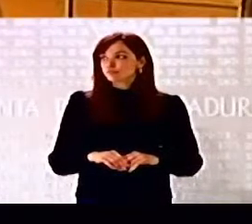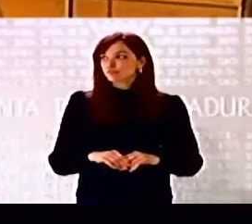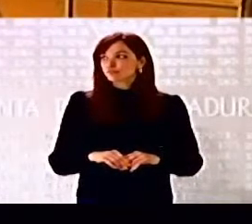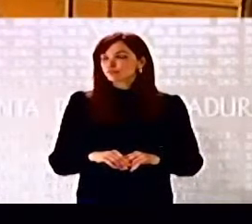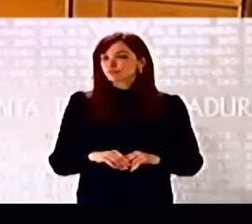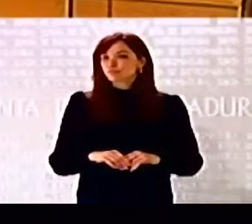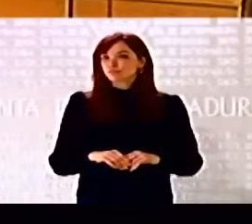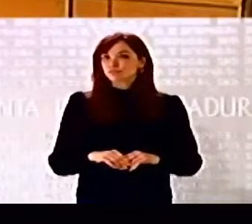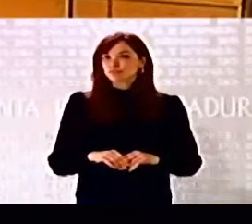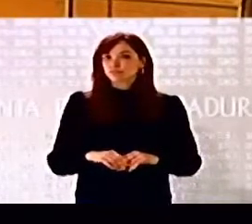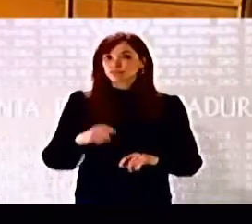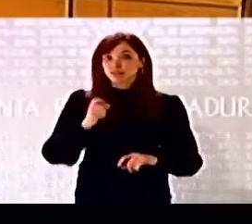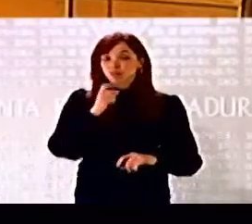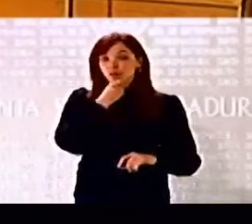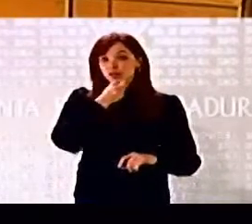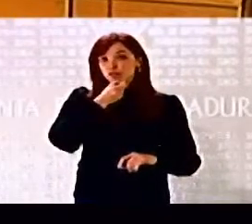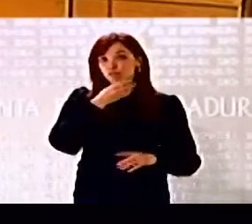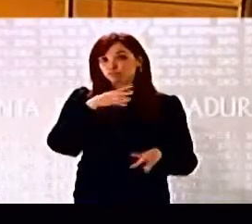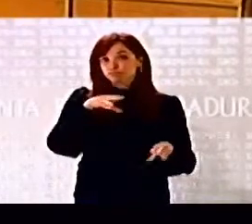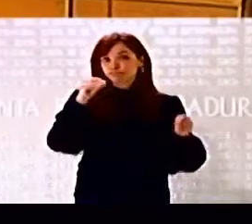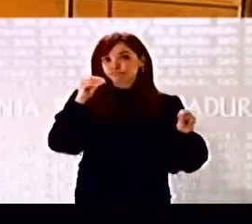Lo tienes cerrado, Antonio, no se te oye.